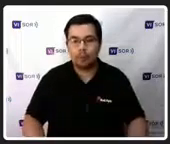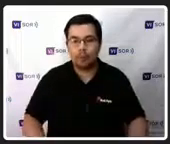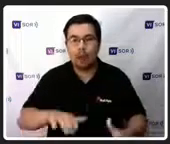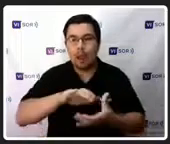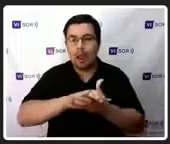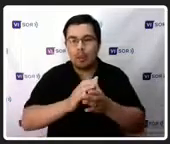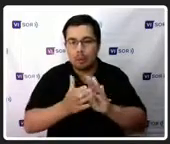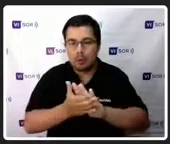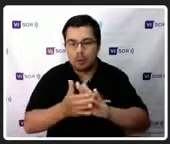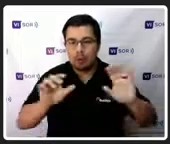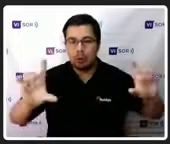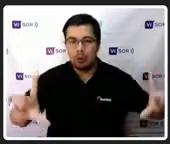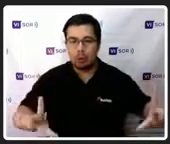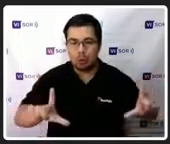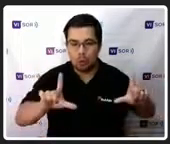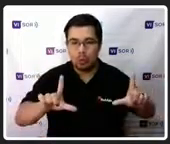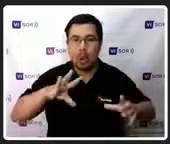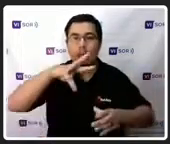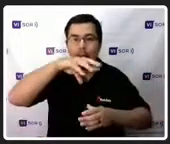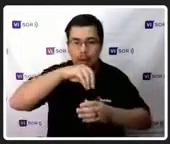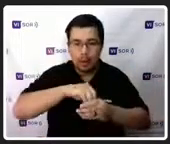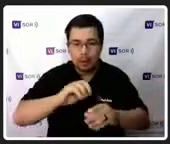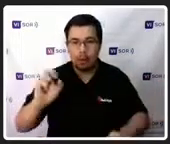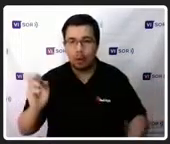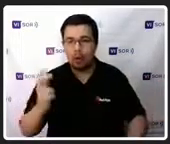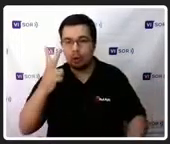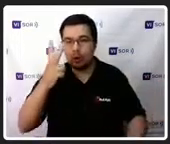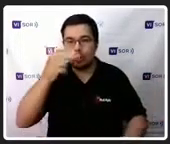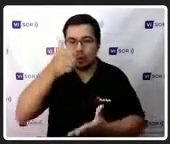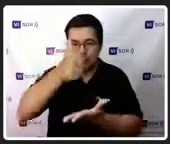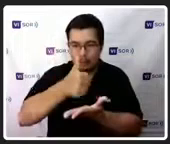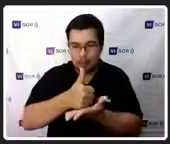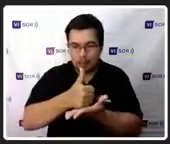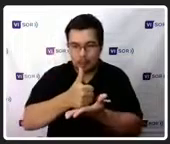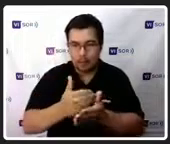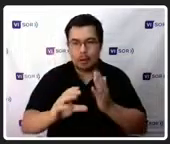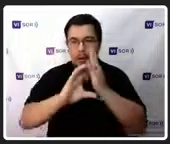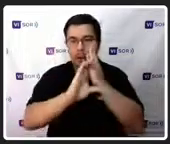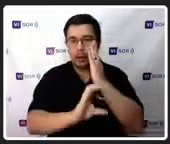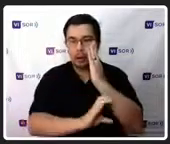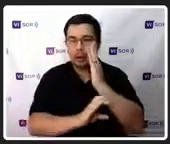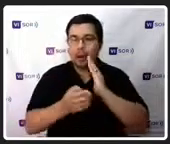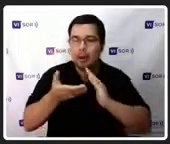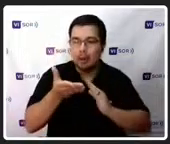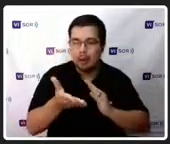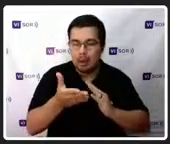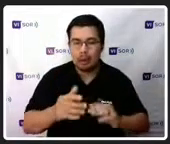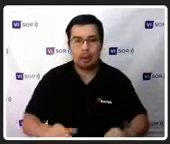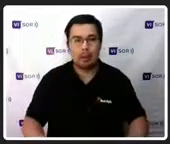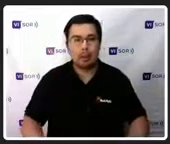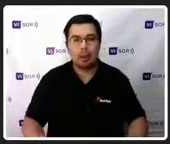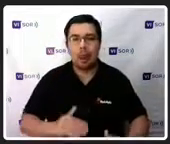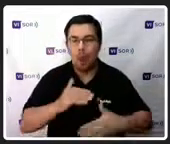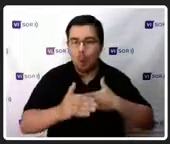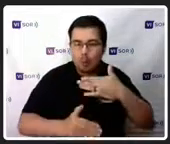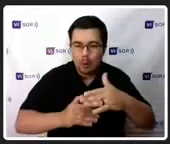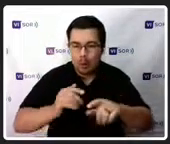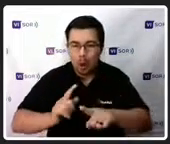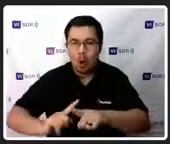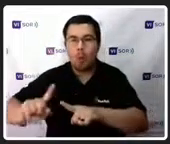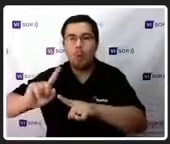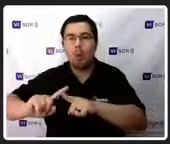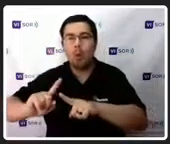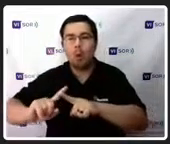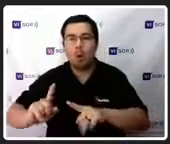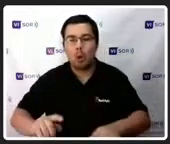incorporado dentro del octavo semestre de la carrera, y no es un proceso como otras instituciones donde tienen que hacer una memoria, una